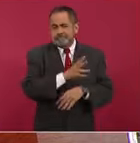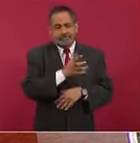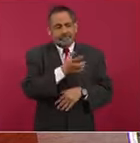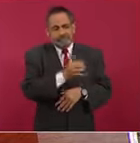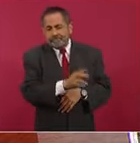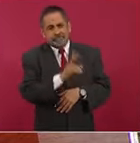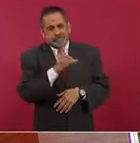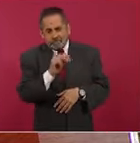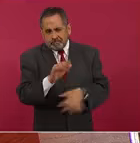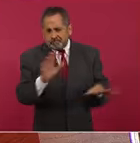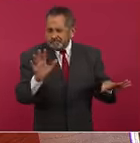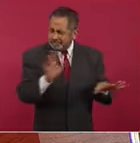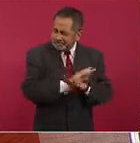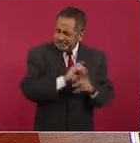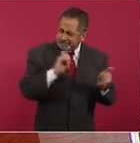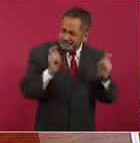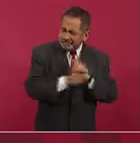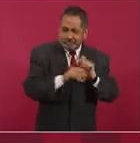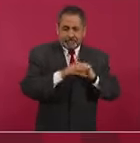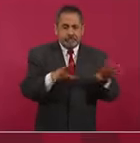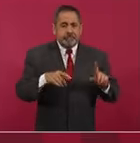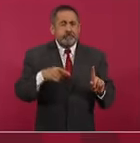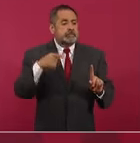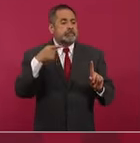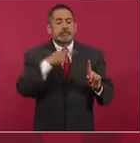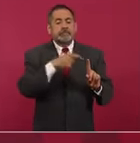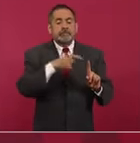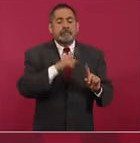donde se tenga como